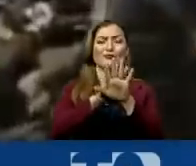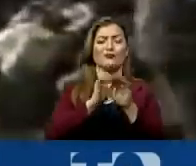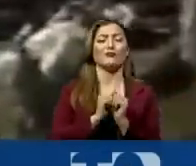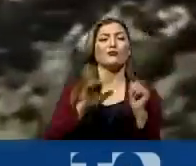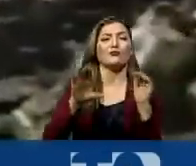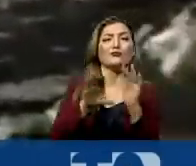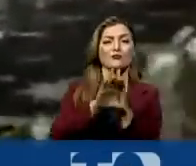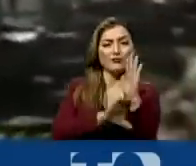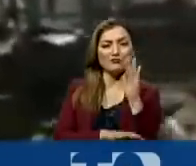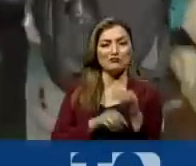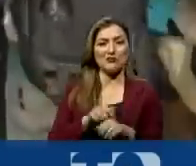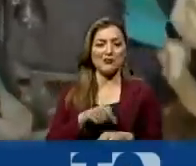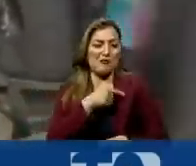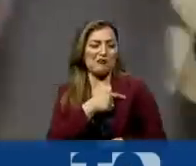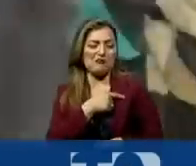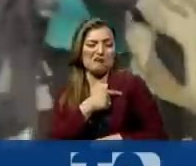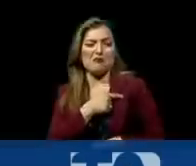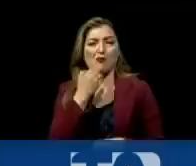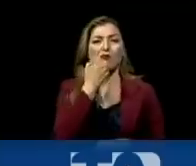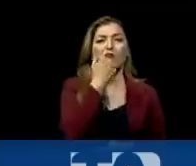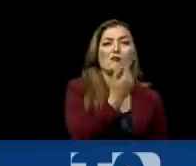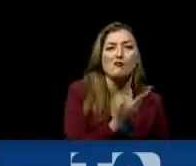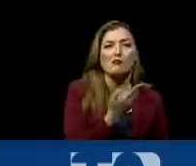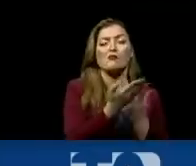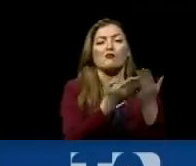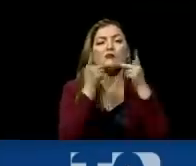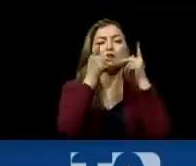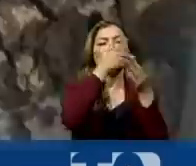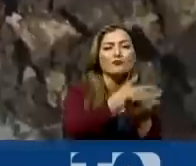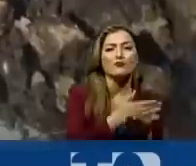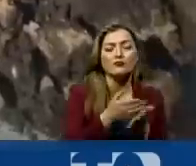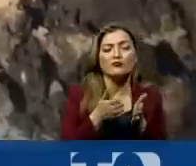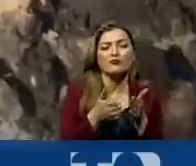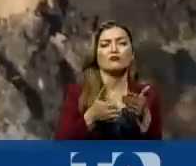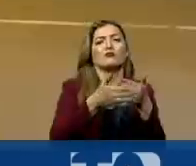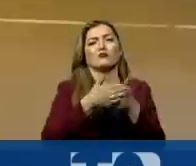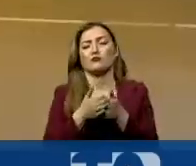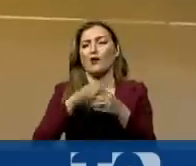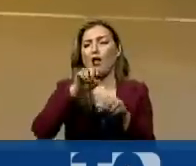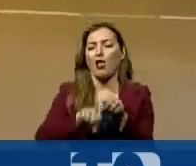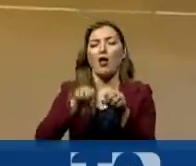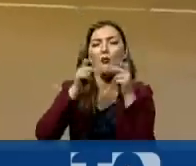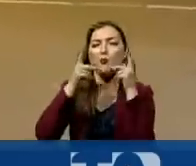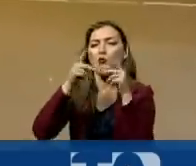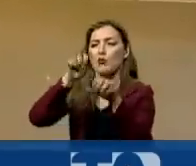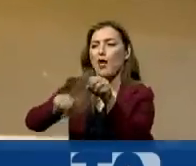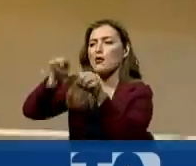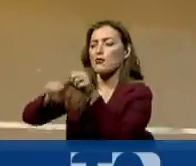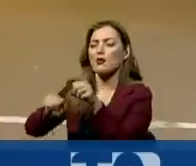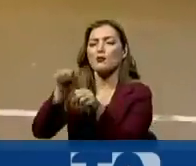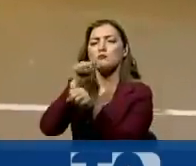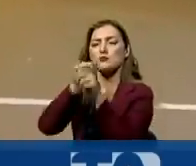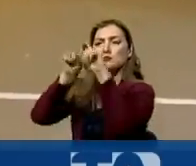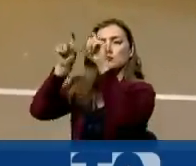que se haga lo que se da la gana que se paralice servicio público que se cierre vías que se provoque destrucción de bienes públicos y privados